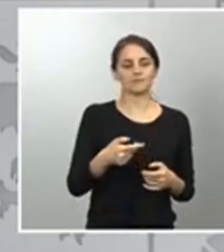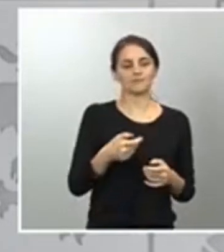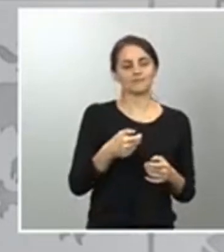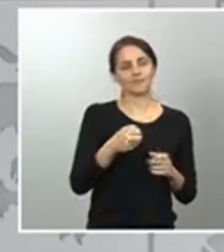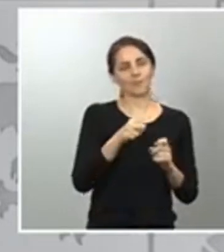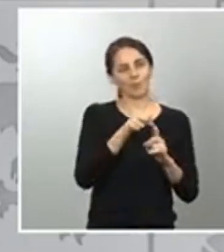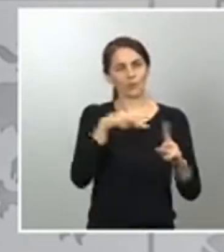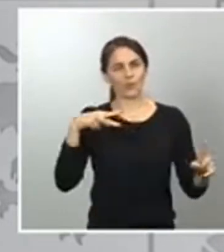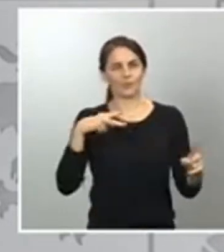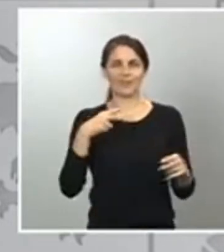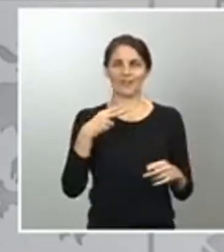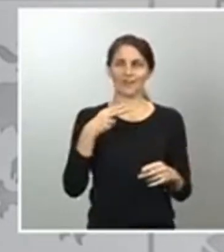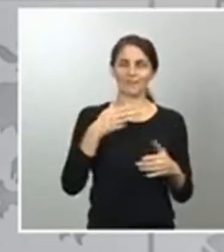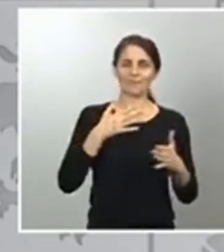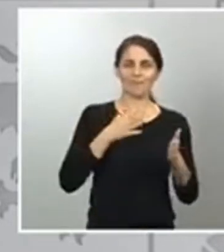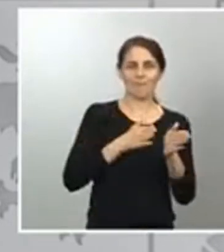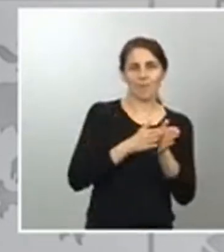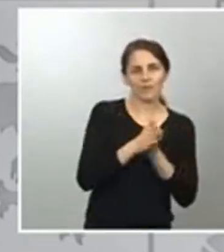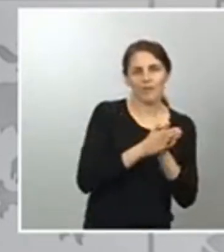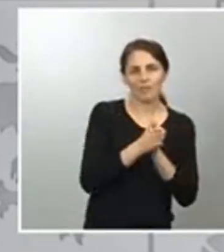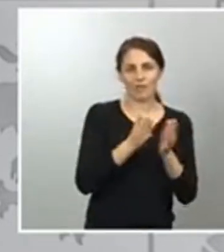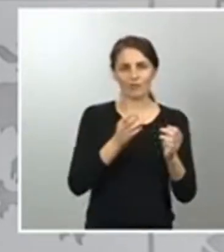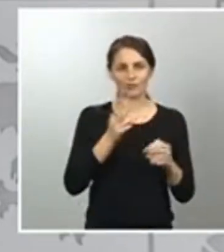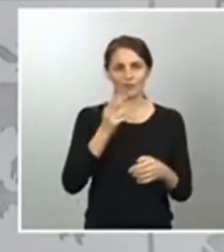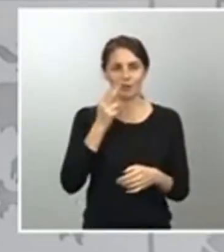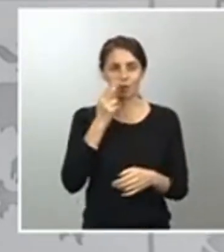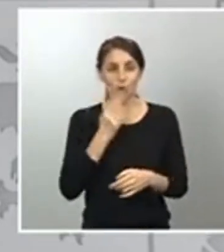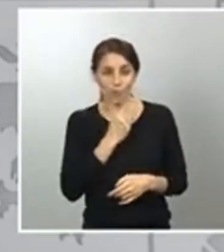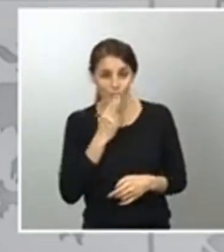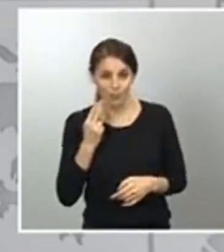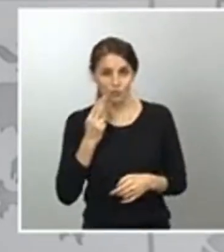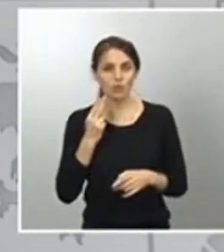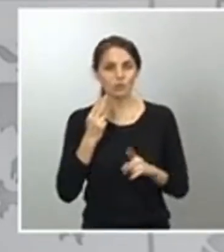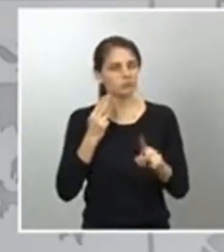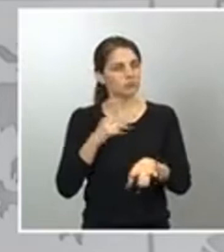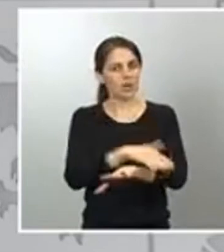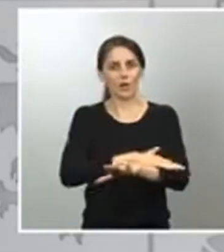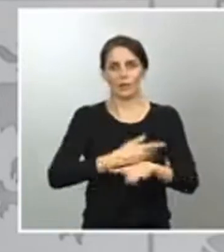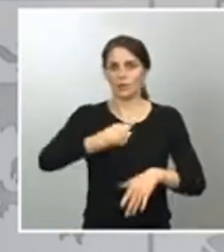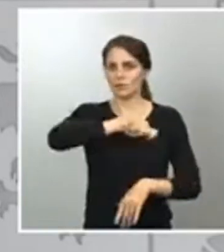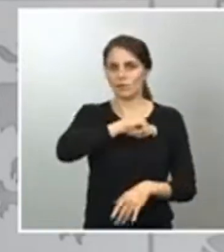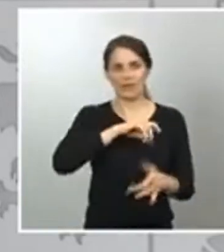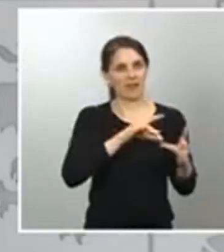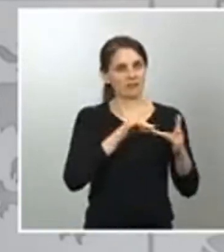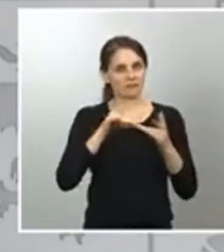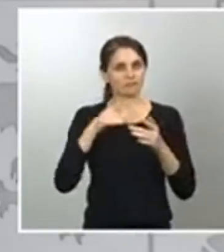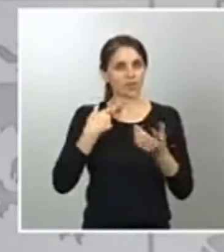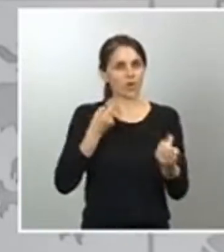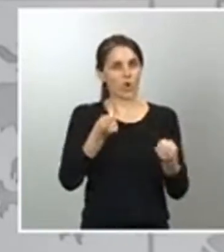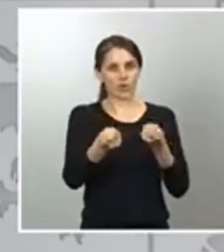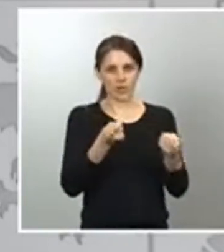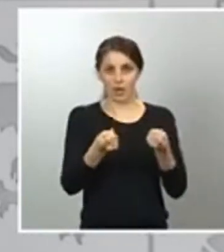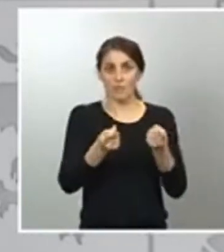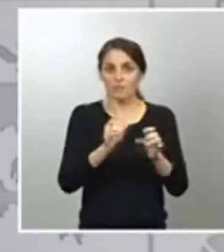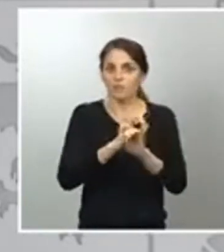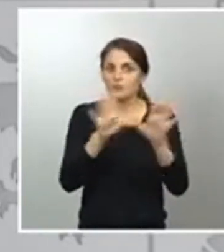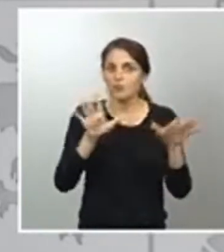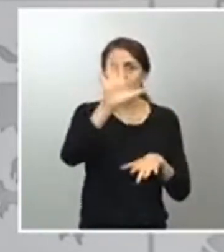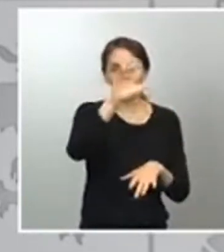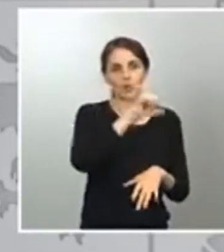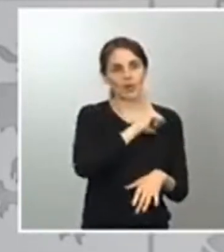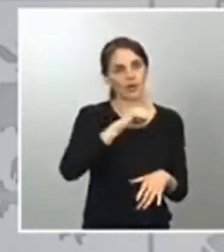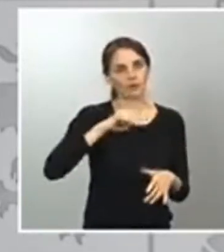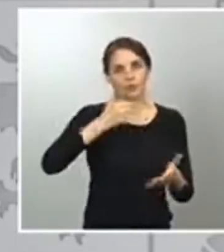dicho antes, el Gobierno de España liderará la transición. En segundo lugar, la coordinación será con las comunidades autónomas, con los municipios,